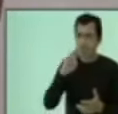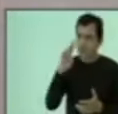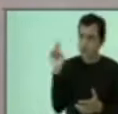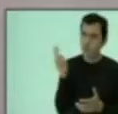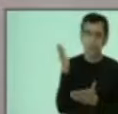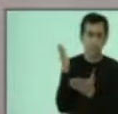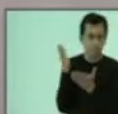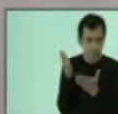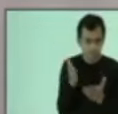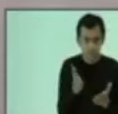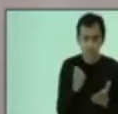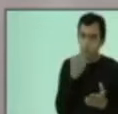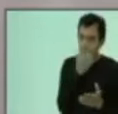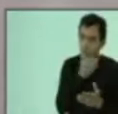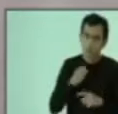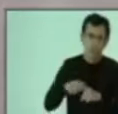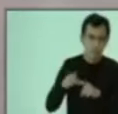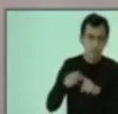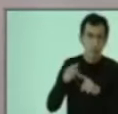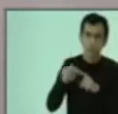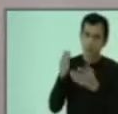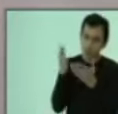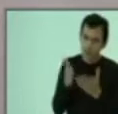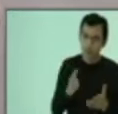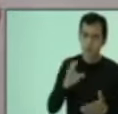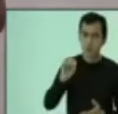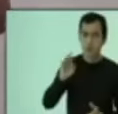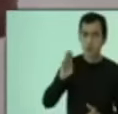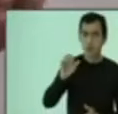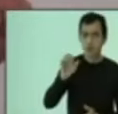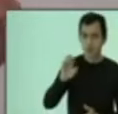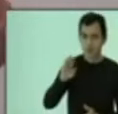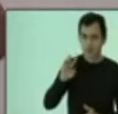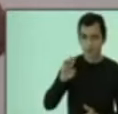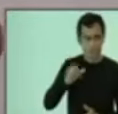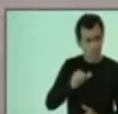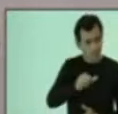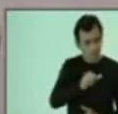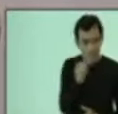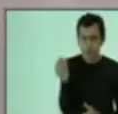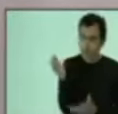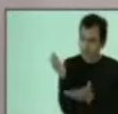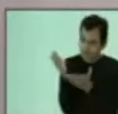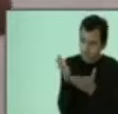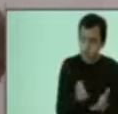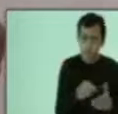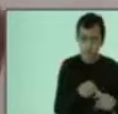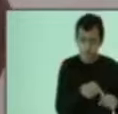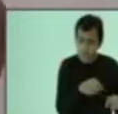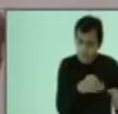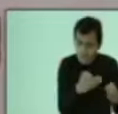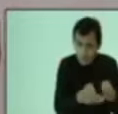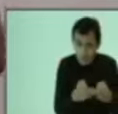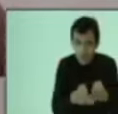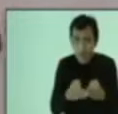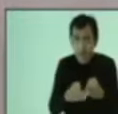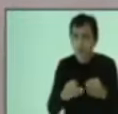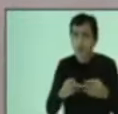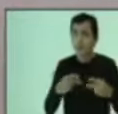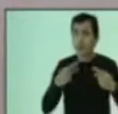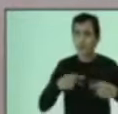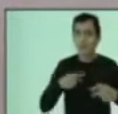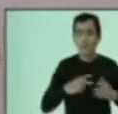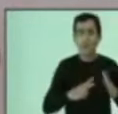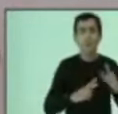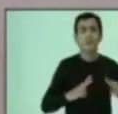gestionar cualquier escuela. Vamos a gestionar otro COBAEF, otro colegio de bachilleres, porque hace falta. La gente tiene que venirse a Poza Rica y ahí